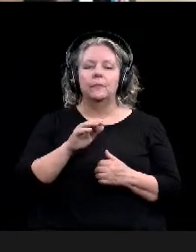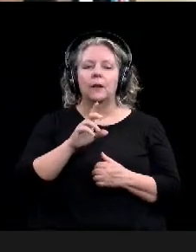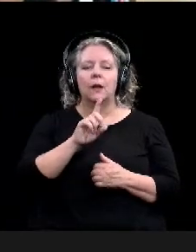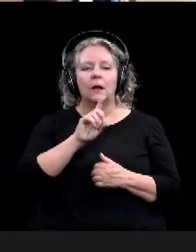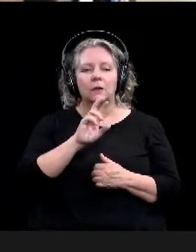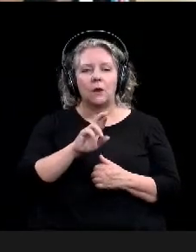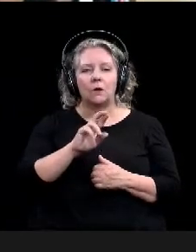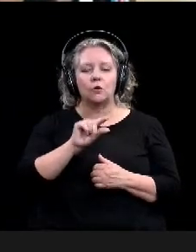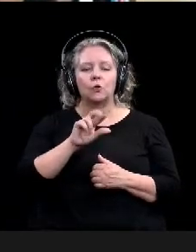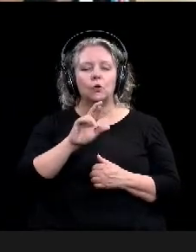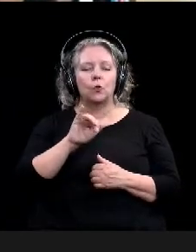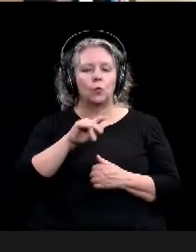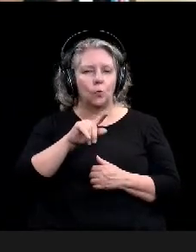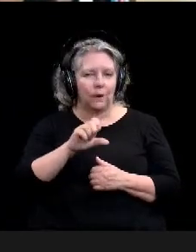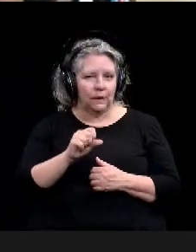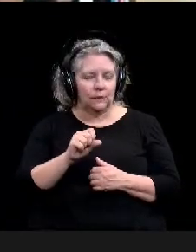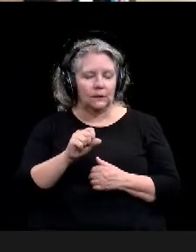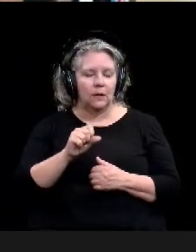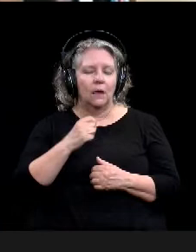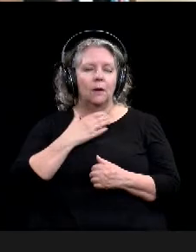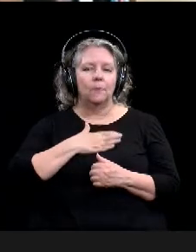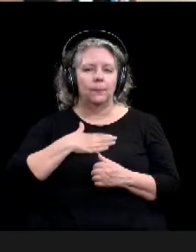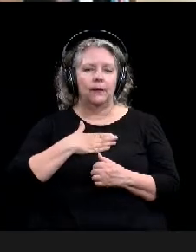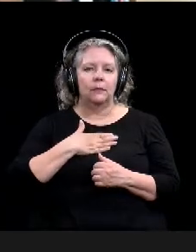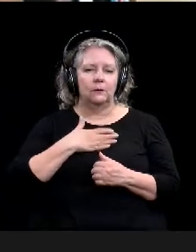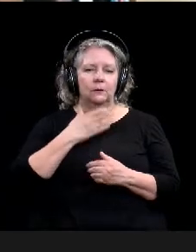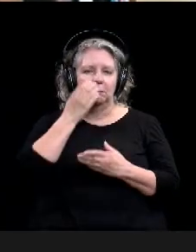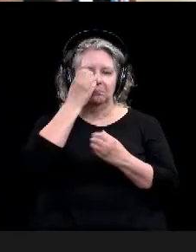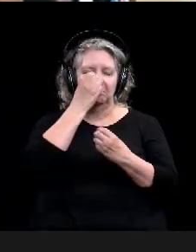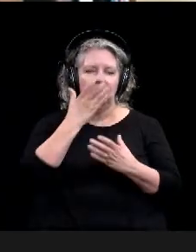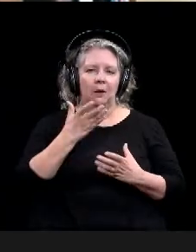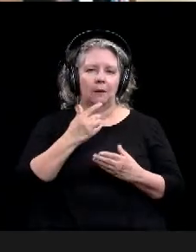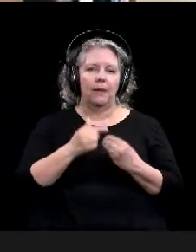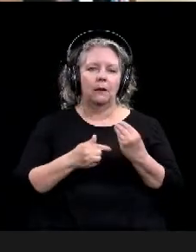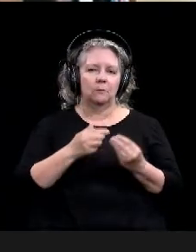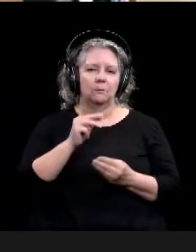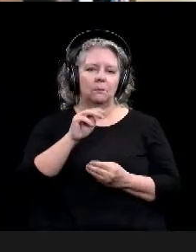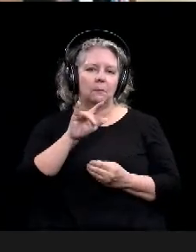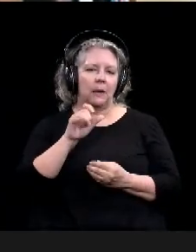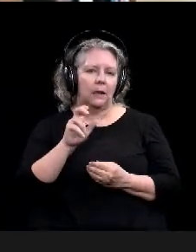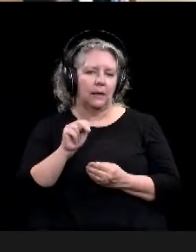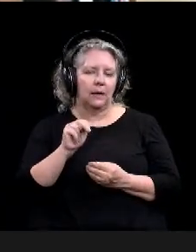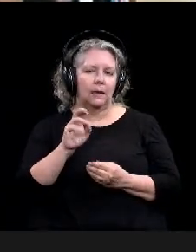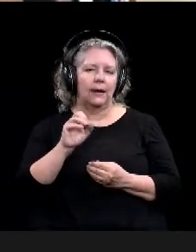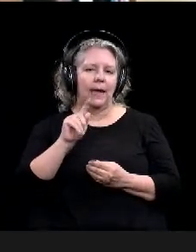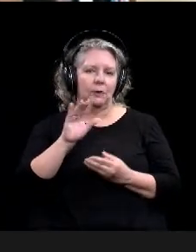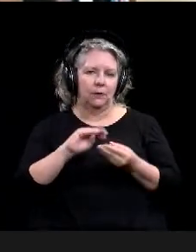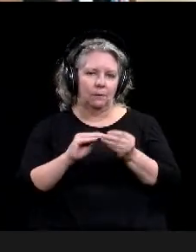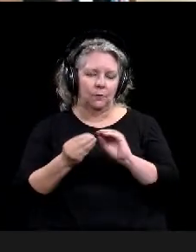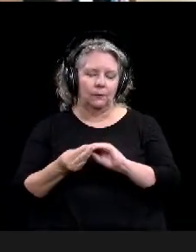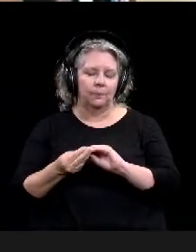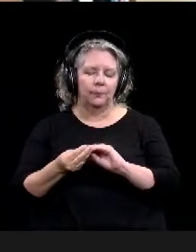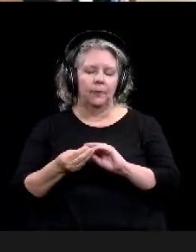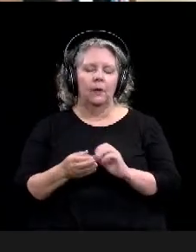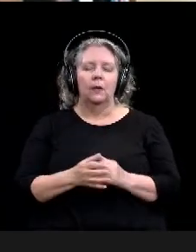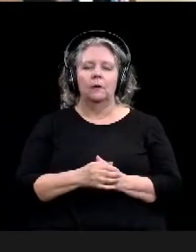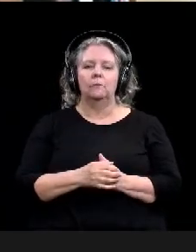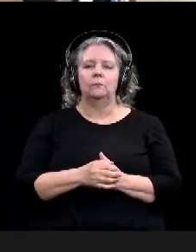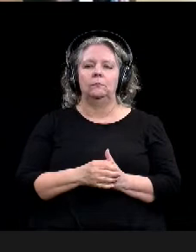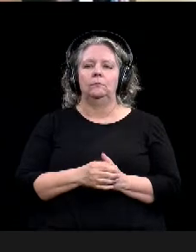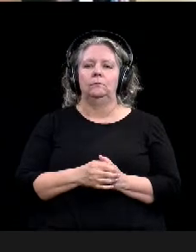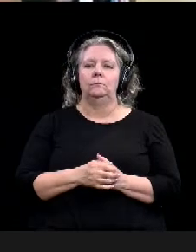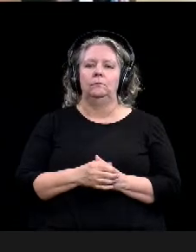cobre 19 para el condado de hueco otra comunidad de hueco por favor que todos bienvenidos a todos